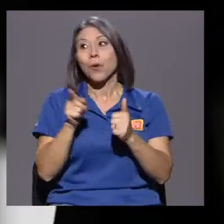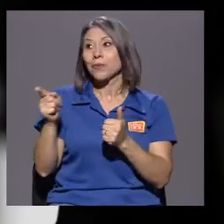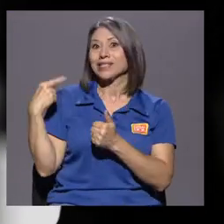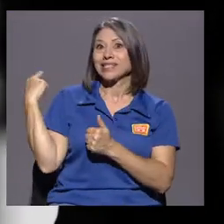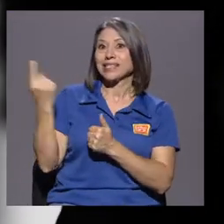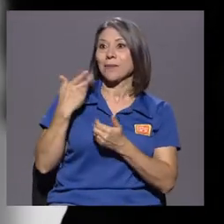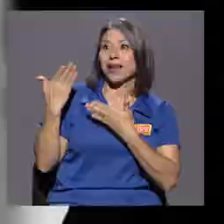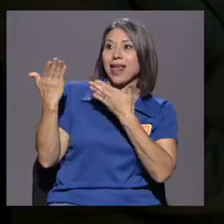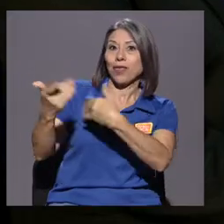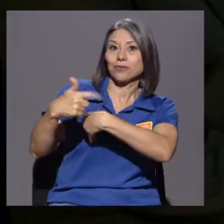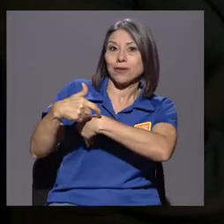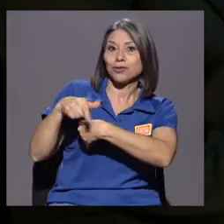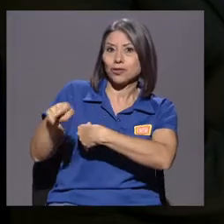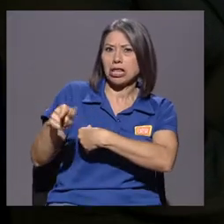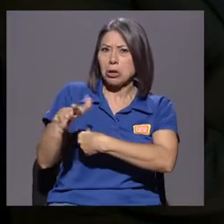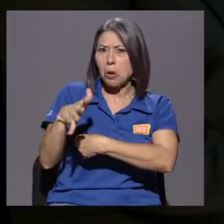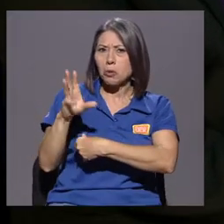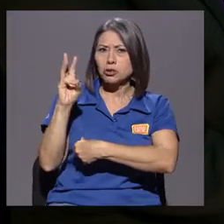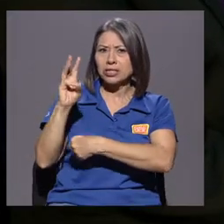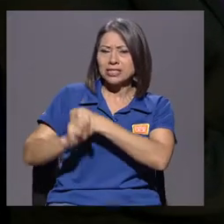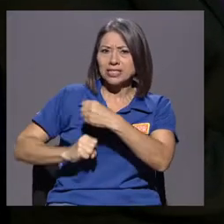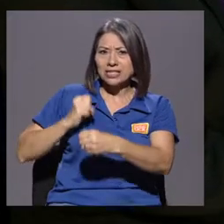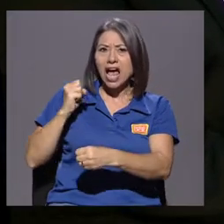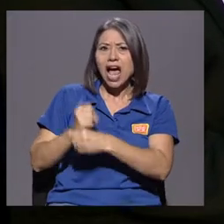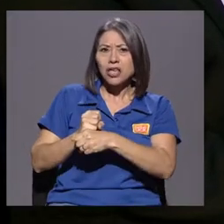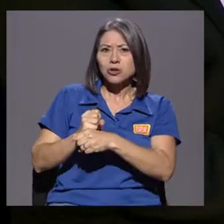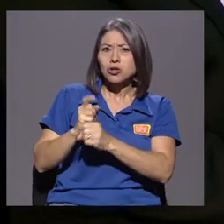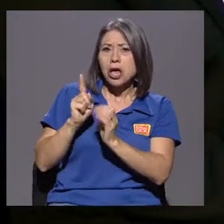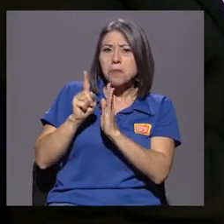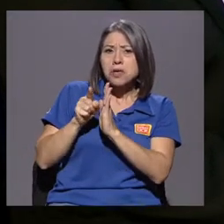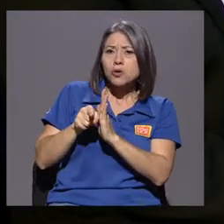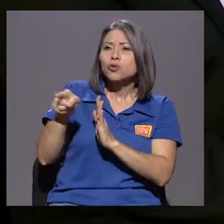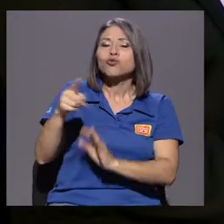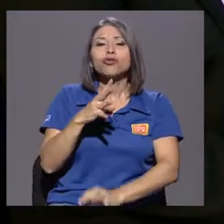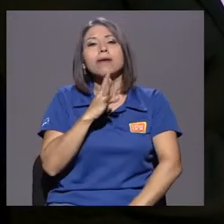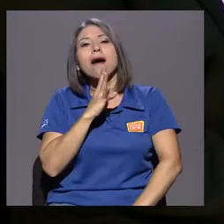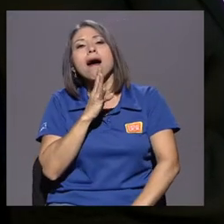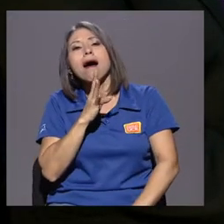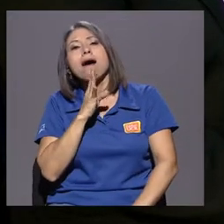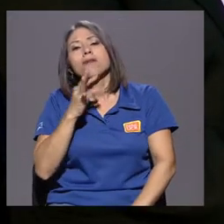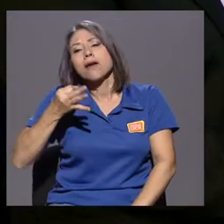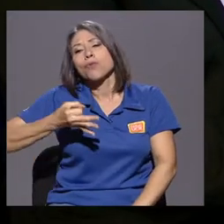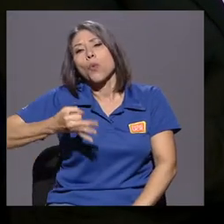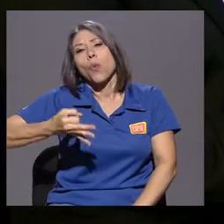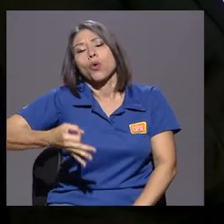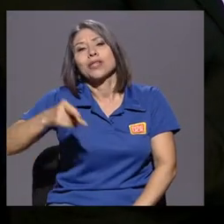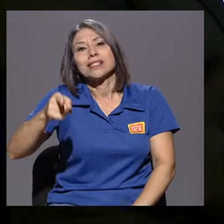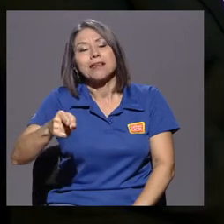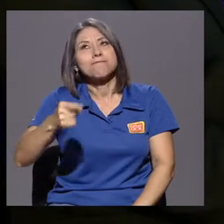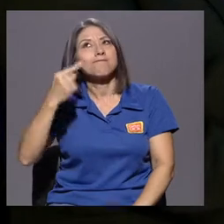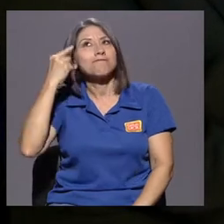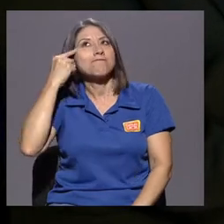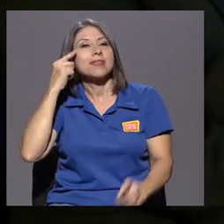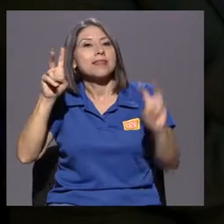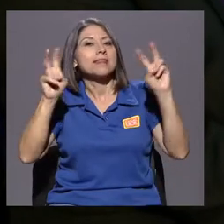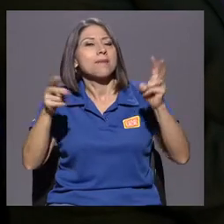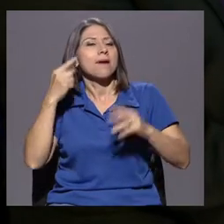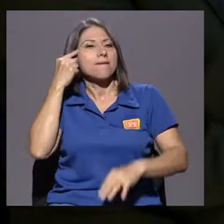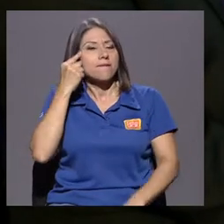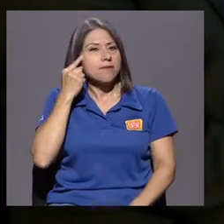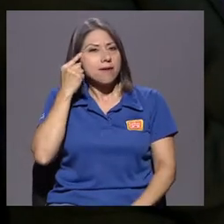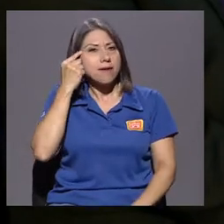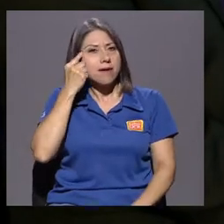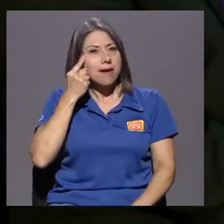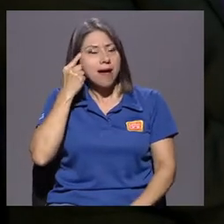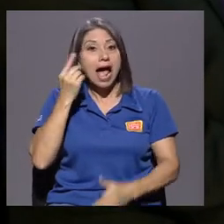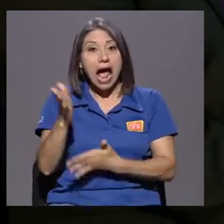que lleva como seis años de ensayos dándole algunos minutos para reflexionar sobre algo que de repente cualquiera no no podría pensar lo que